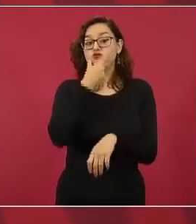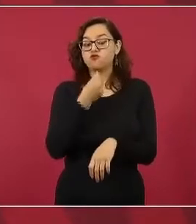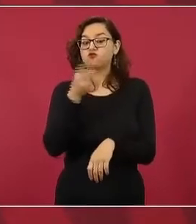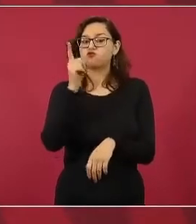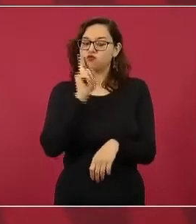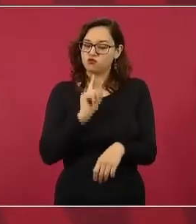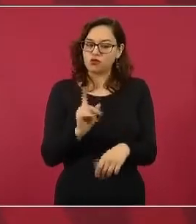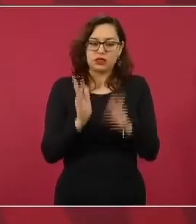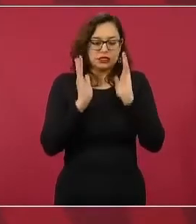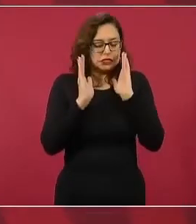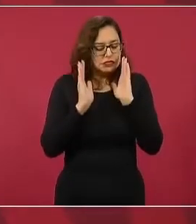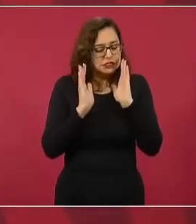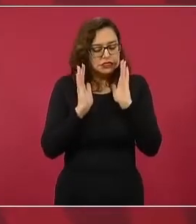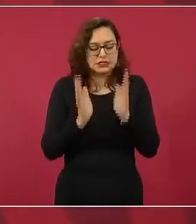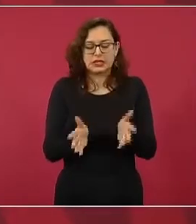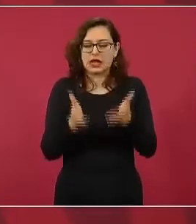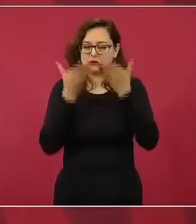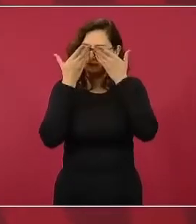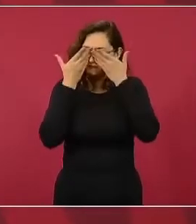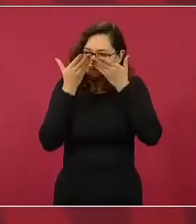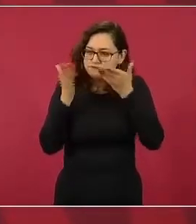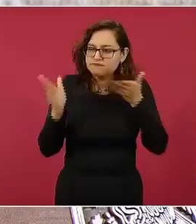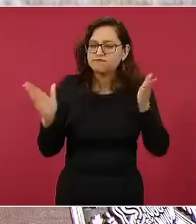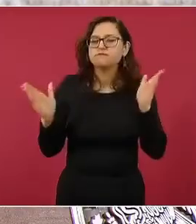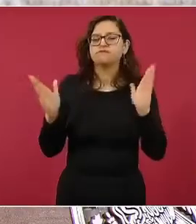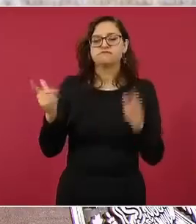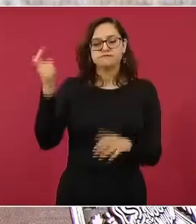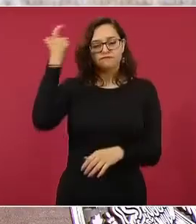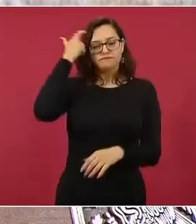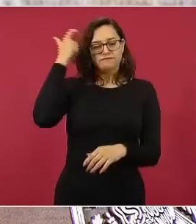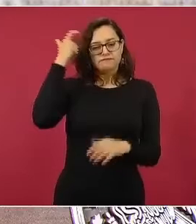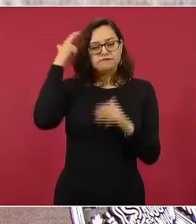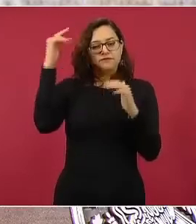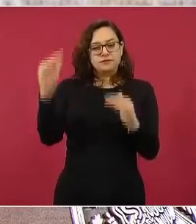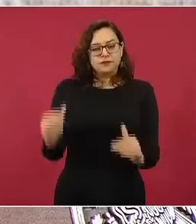Desde luego es un proceso inédito, van a haber todavía